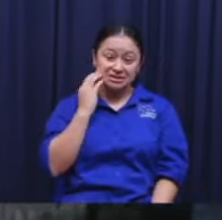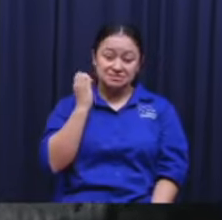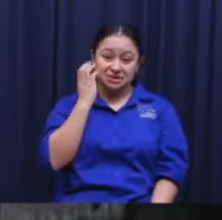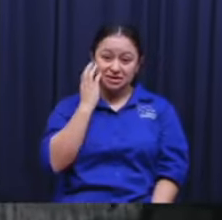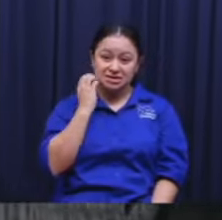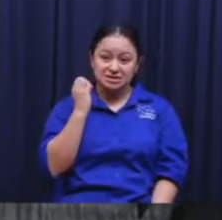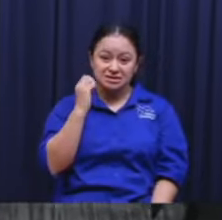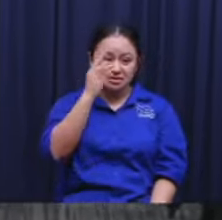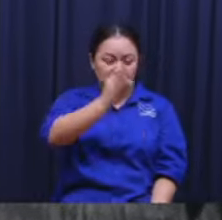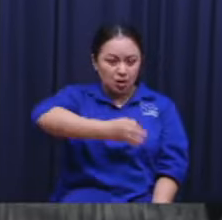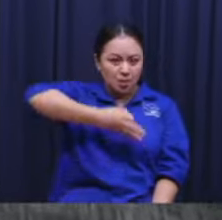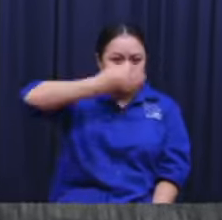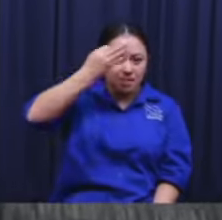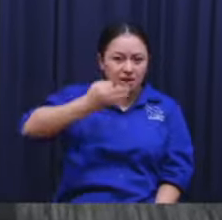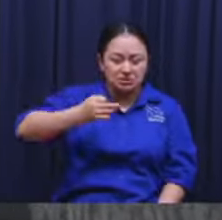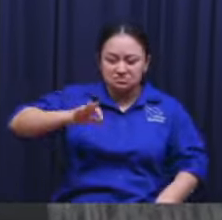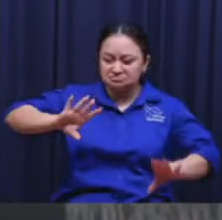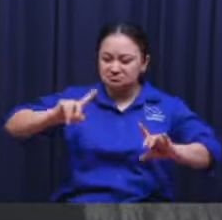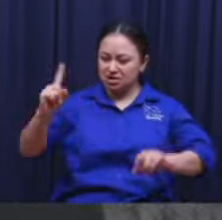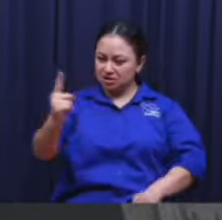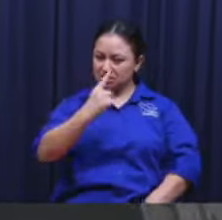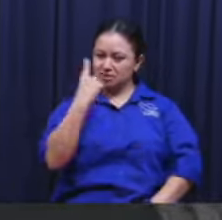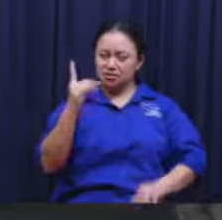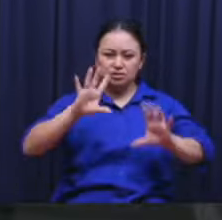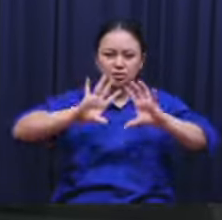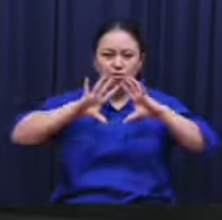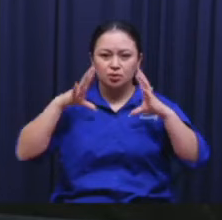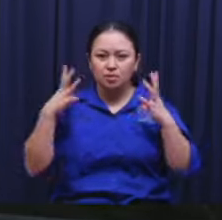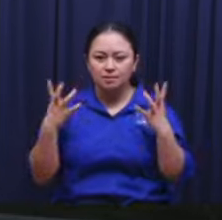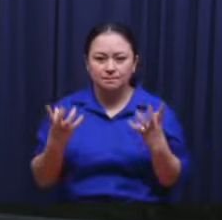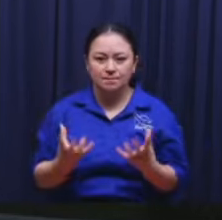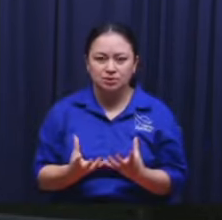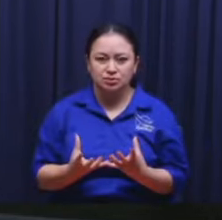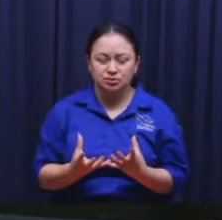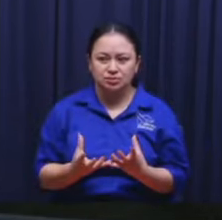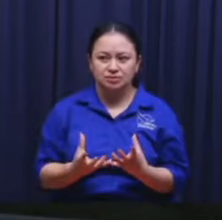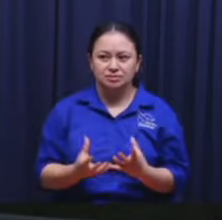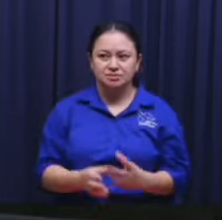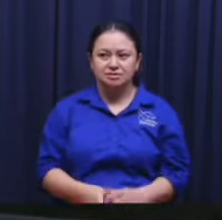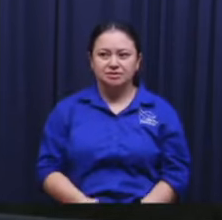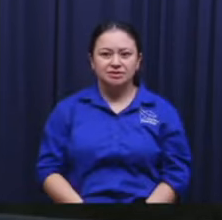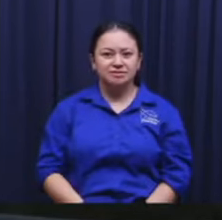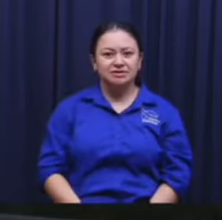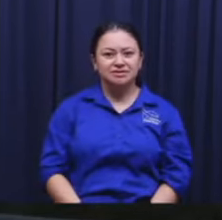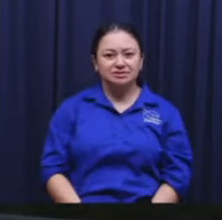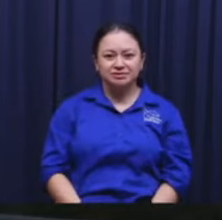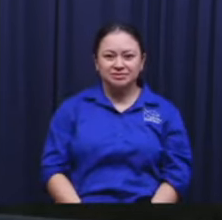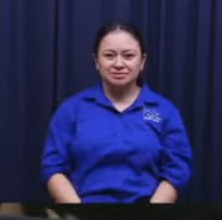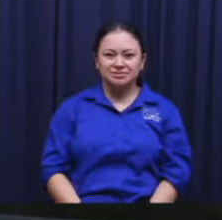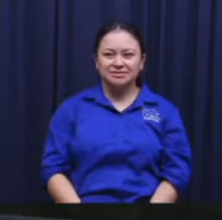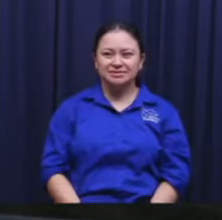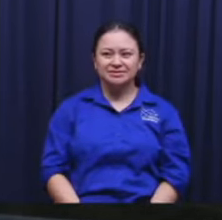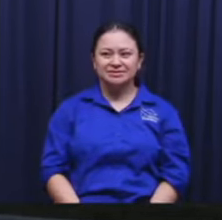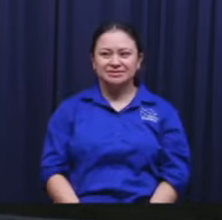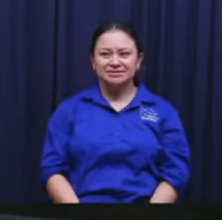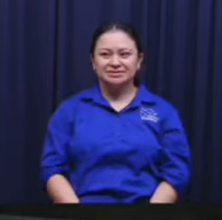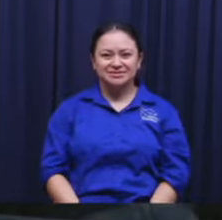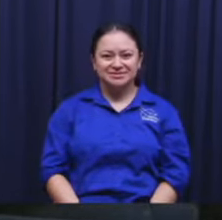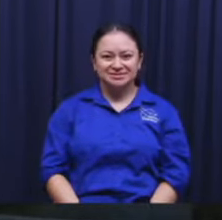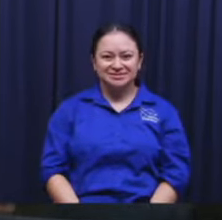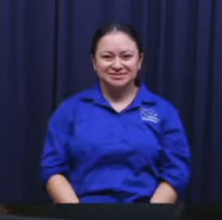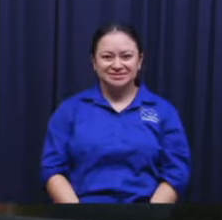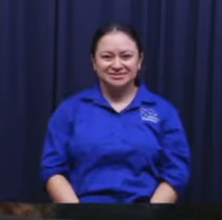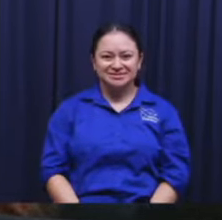mundo. Así que no somos nosotros los que tenemos el copyright. Ya vamos a orar. Ah, no, ya en un ratito vamos a orar,